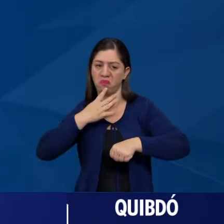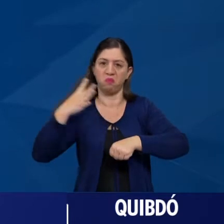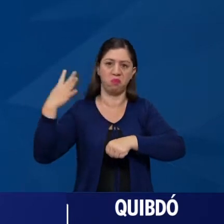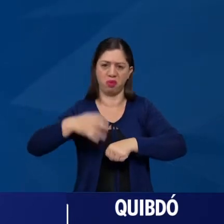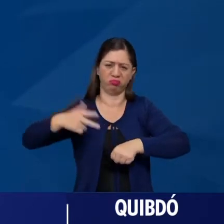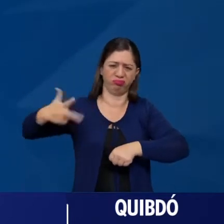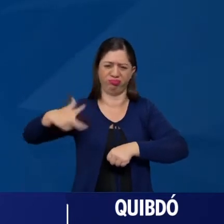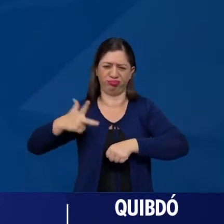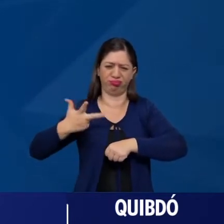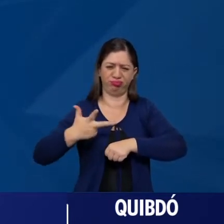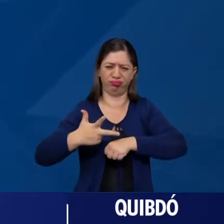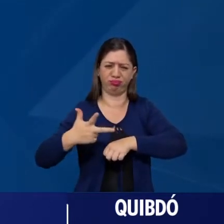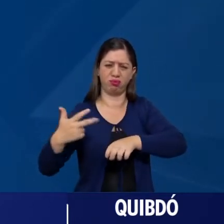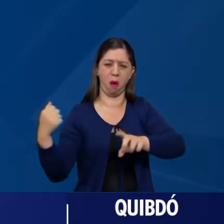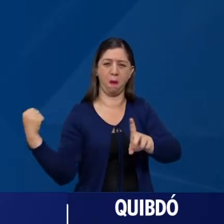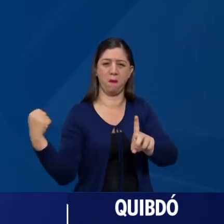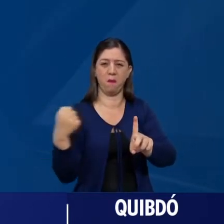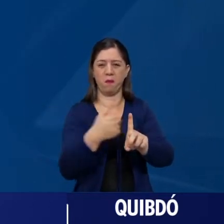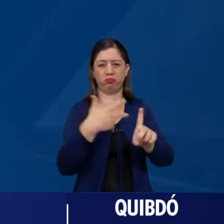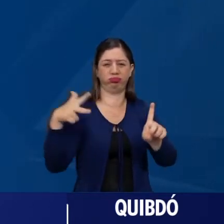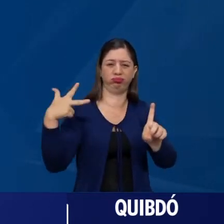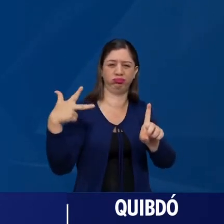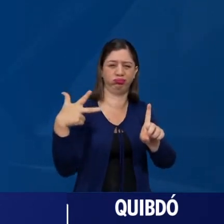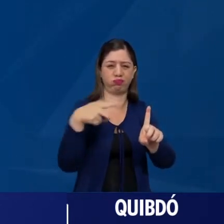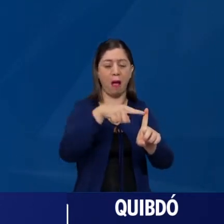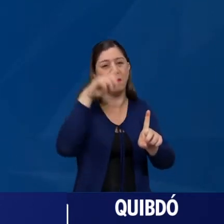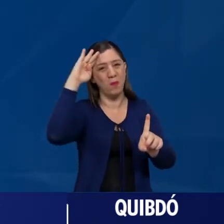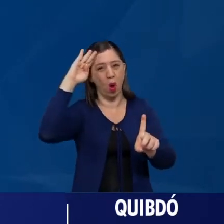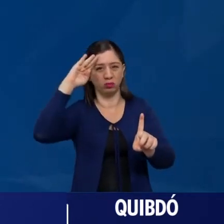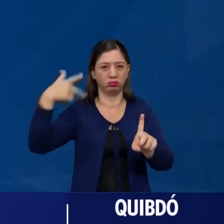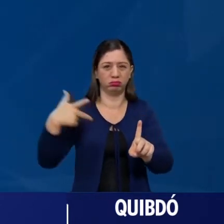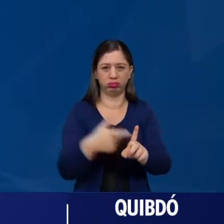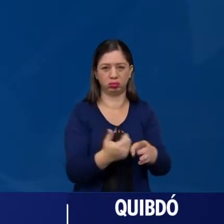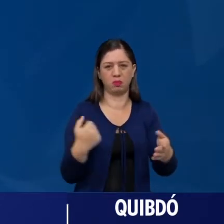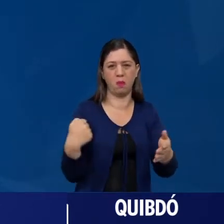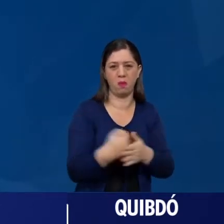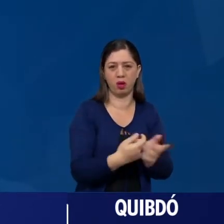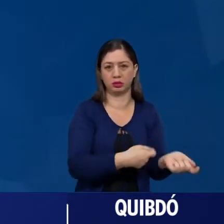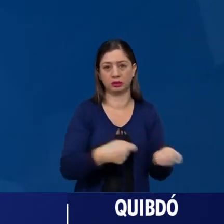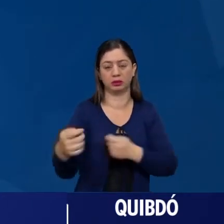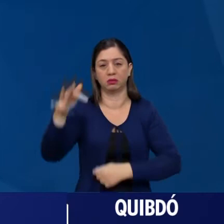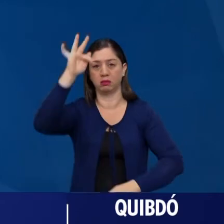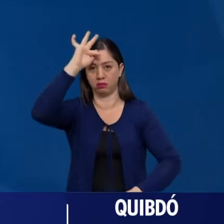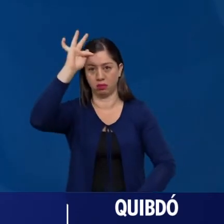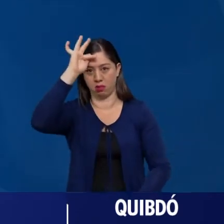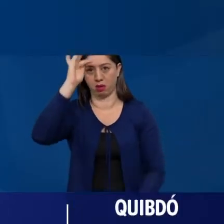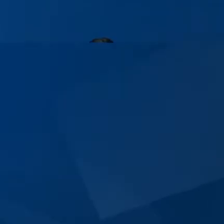aceleró embistiendo al uniformado, que debió ser remitido a un centro médico por una fractura.